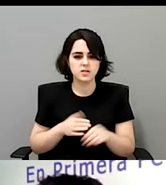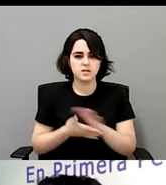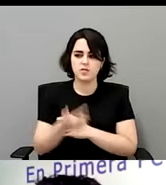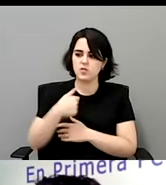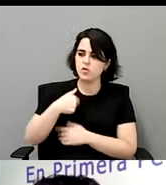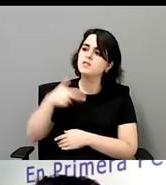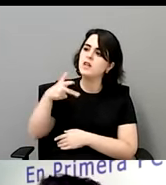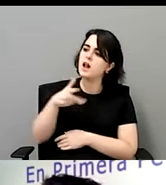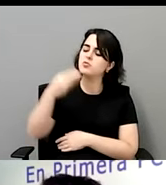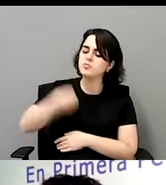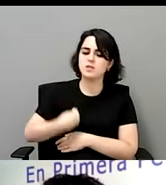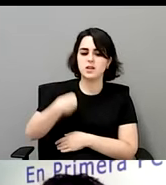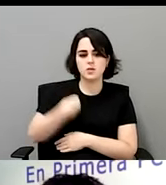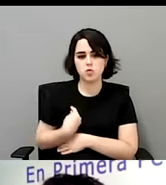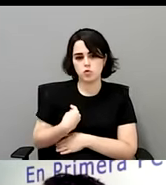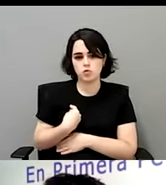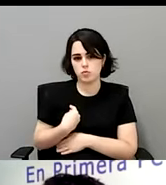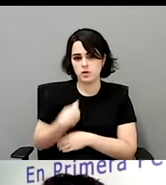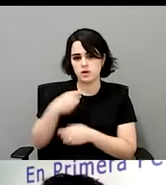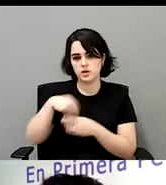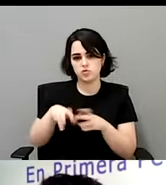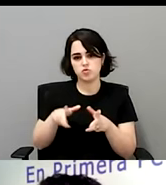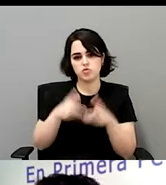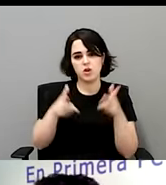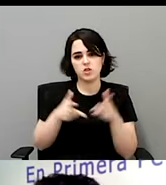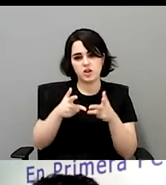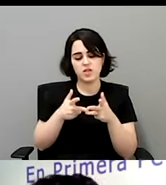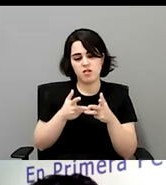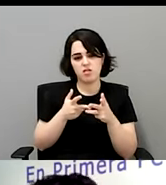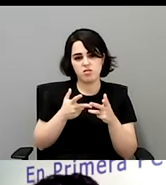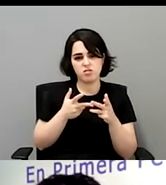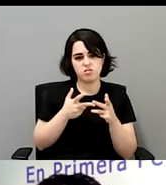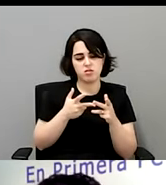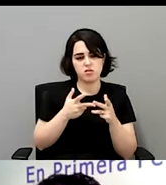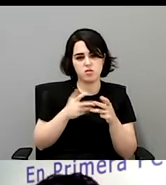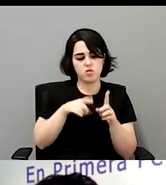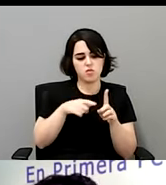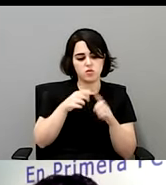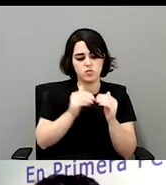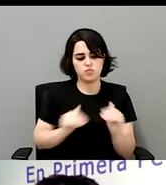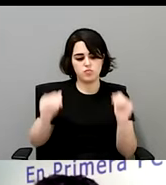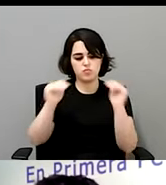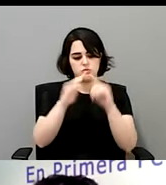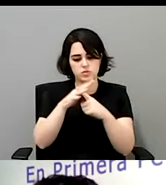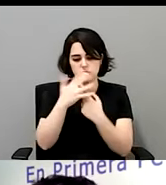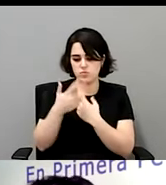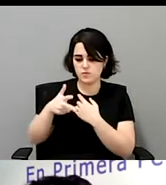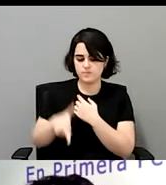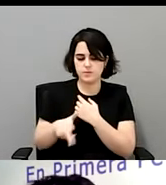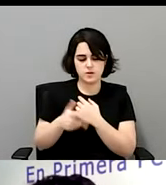¿no? De estar en la sociedad igual, en igualdad de condiciones, ¿no? Y